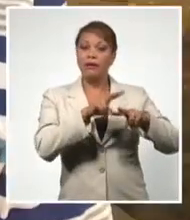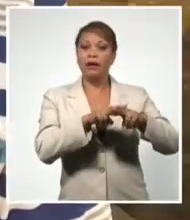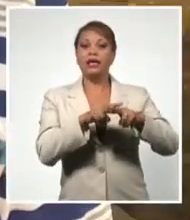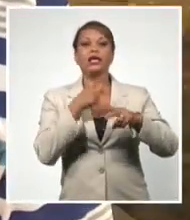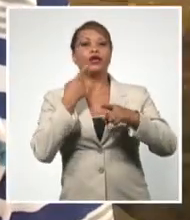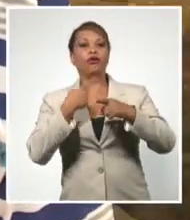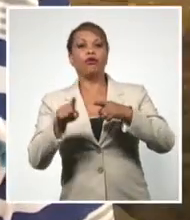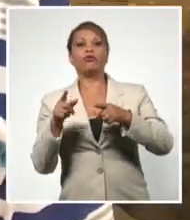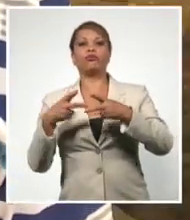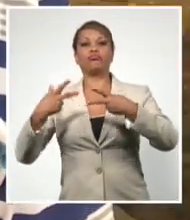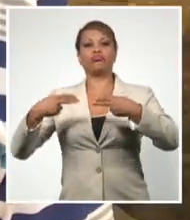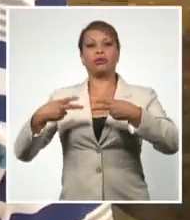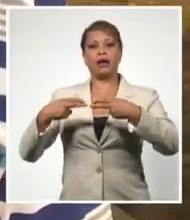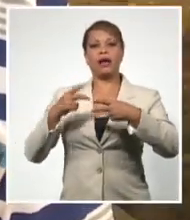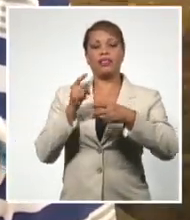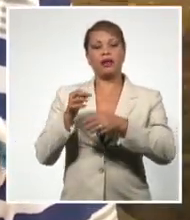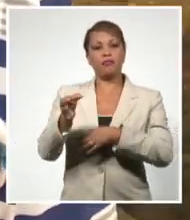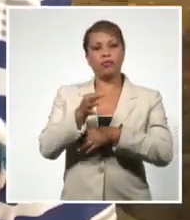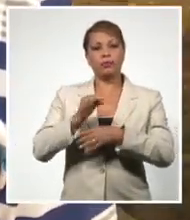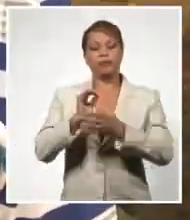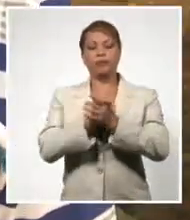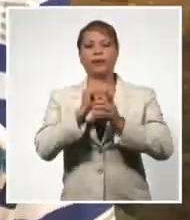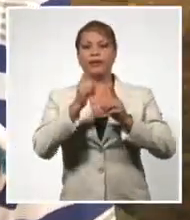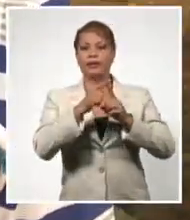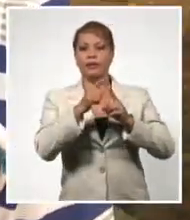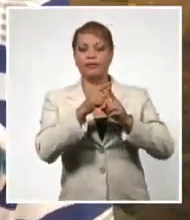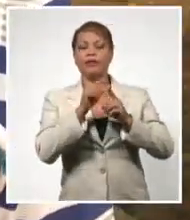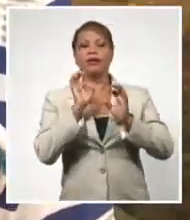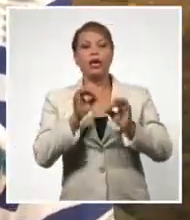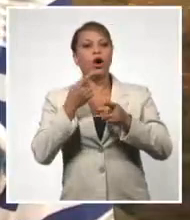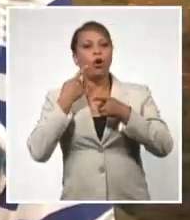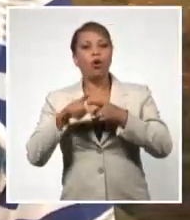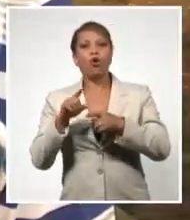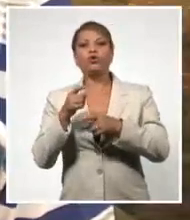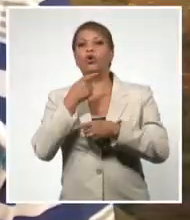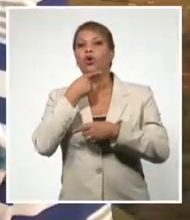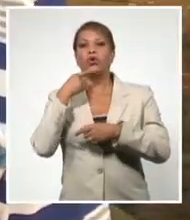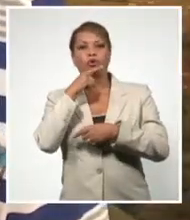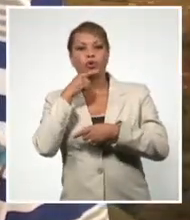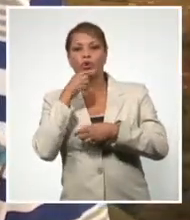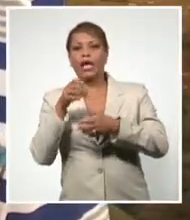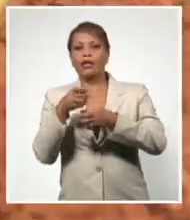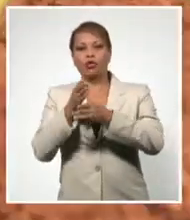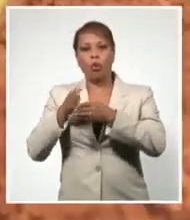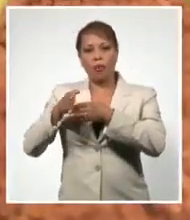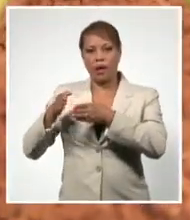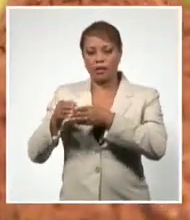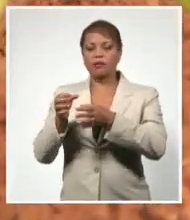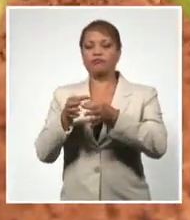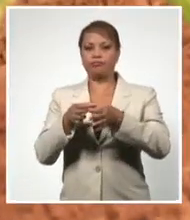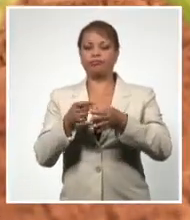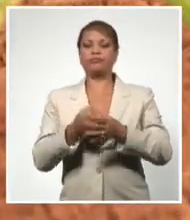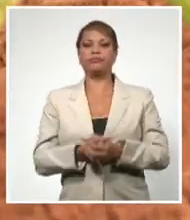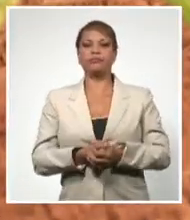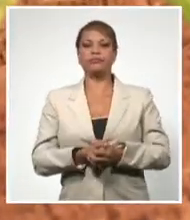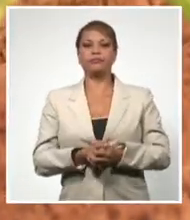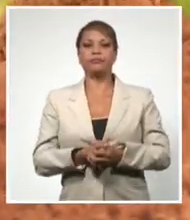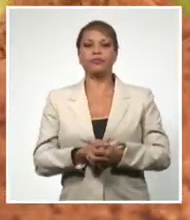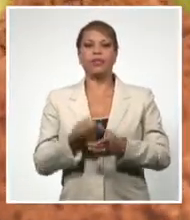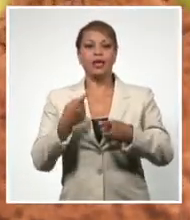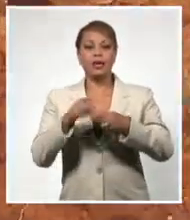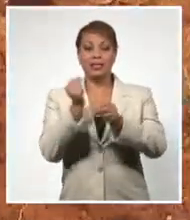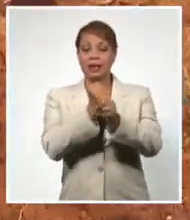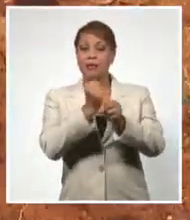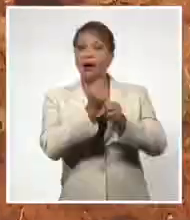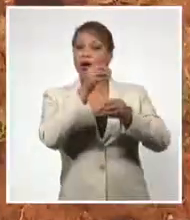Otro cultivo fuerte nosotros es el tomate. Nosotros tenemos ya plantadas más de 300 hectáreas de tomate. Cooperativistas de la